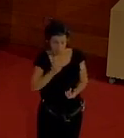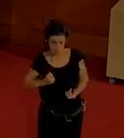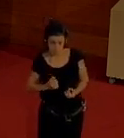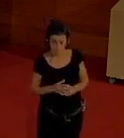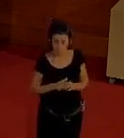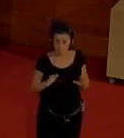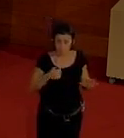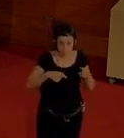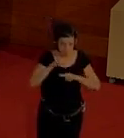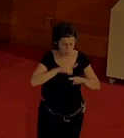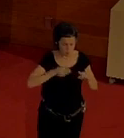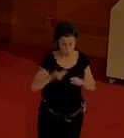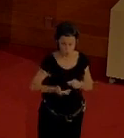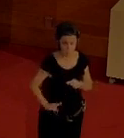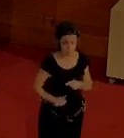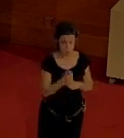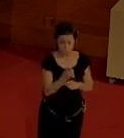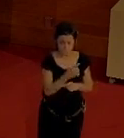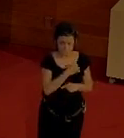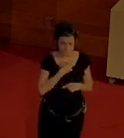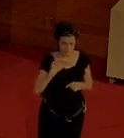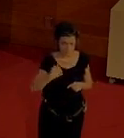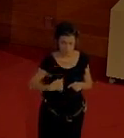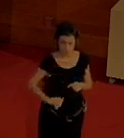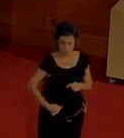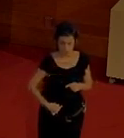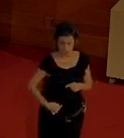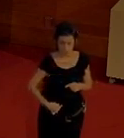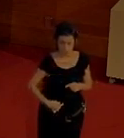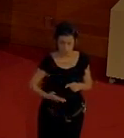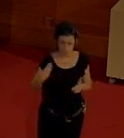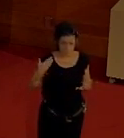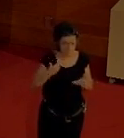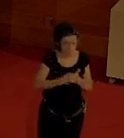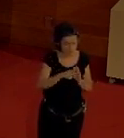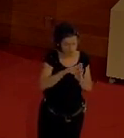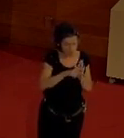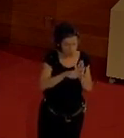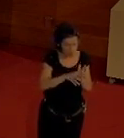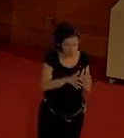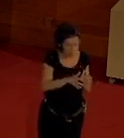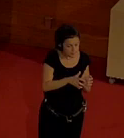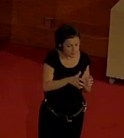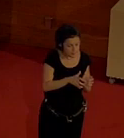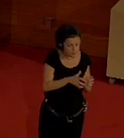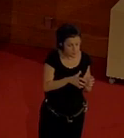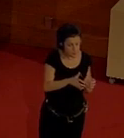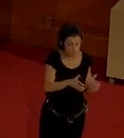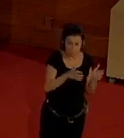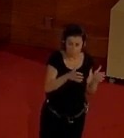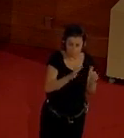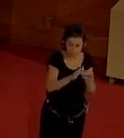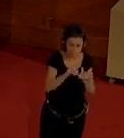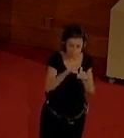llegado al a lo máximo que este que estas condiciones le permitían pero que no le permiten ir más allá porque ya le